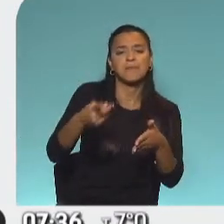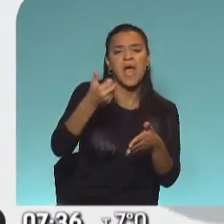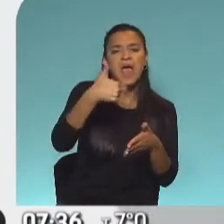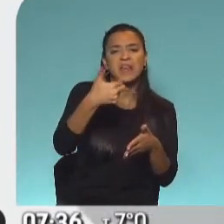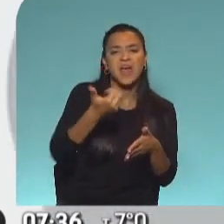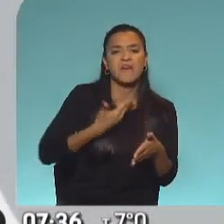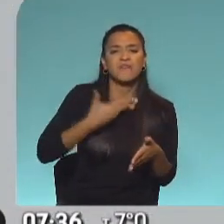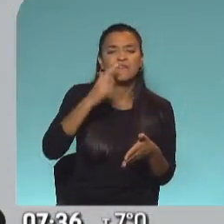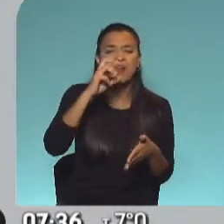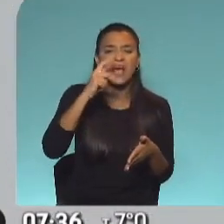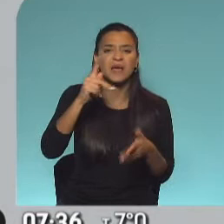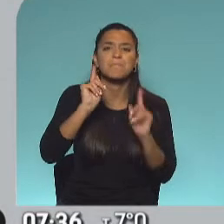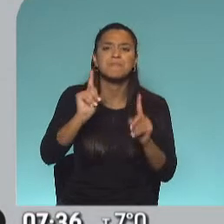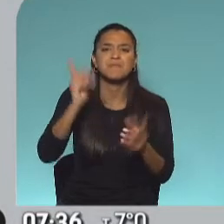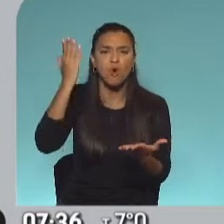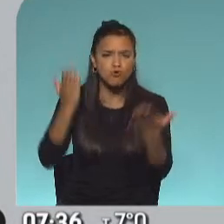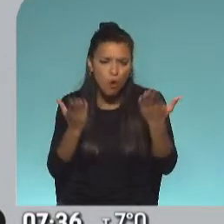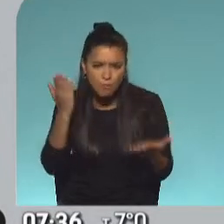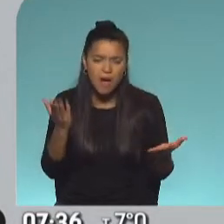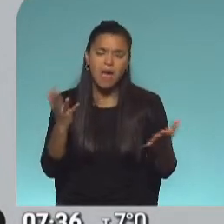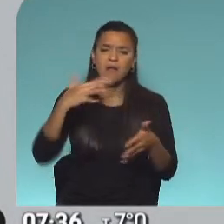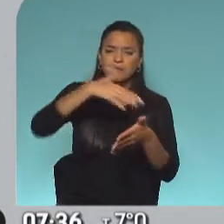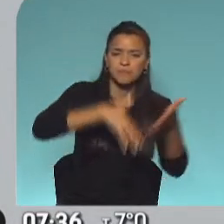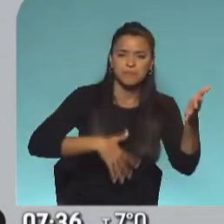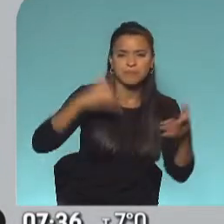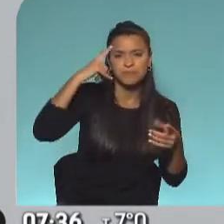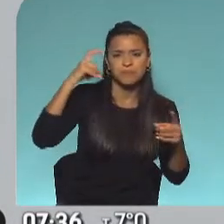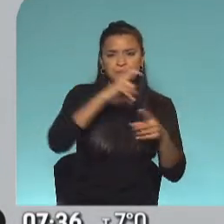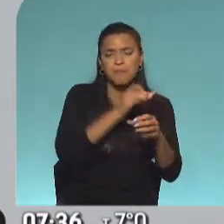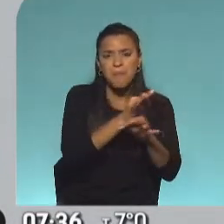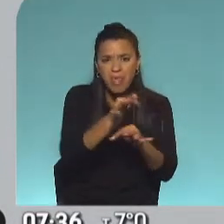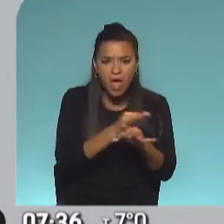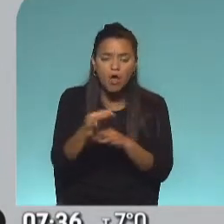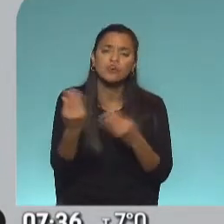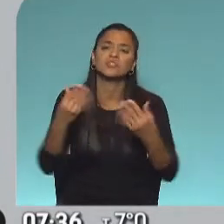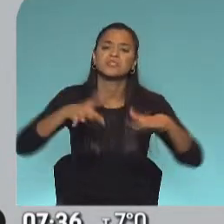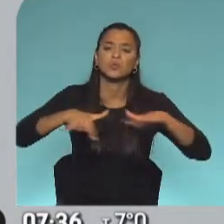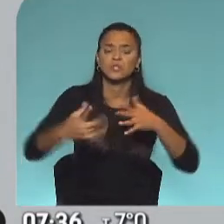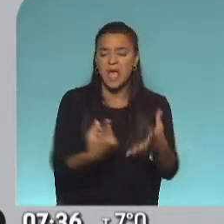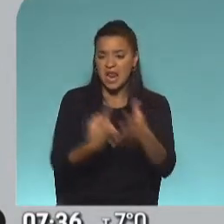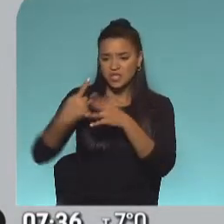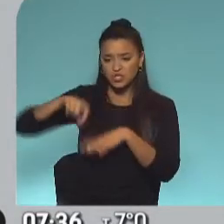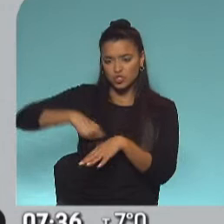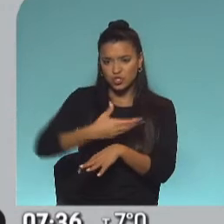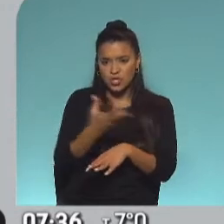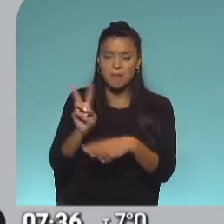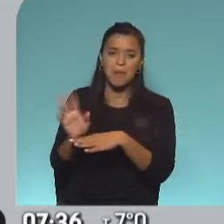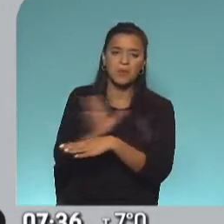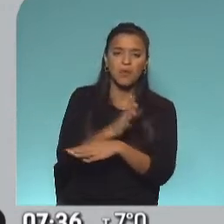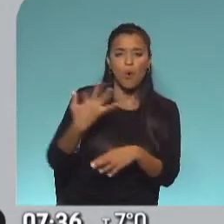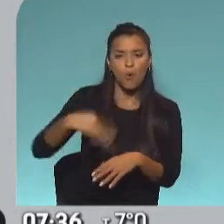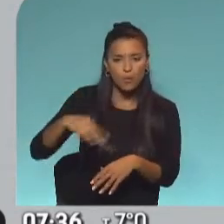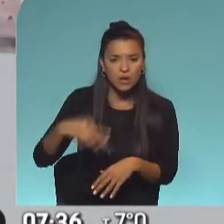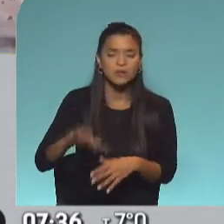Frank». Compara en esta nota el pedagogo a la situación de aislamiento social preventivo y obligatorio